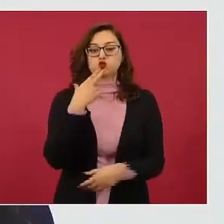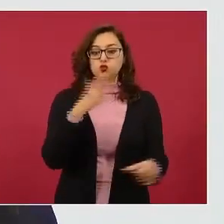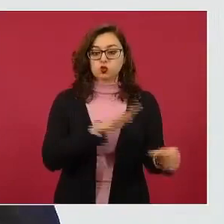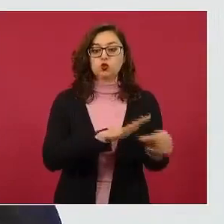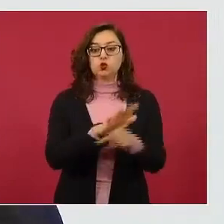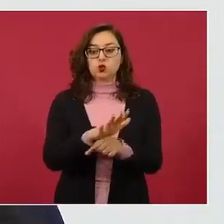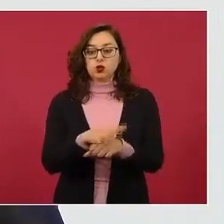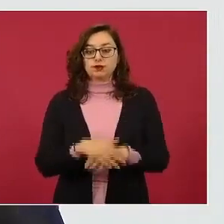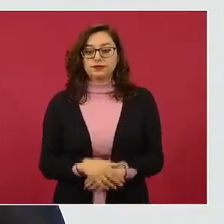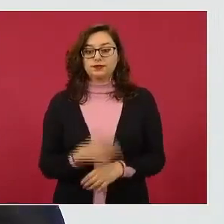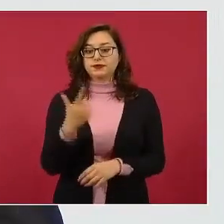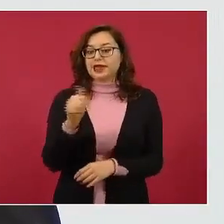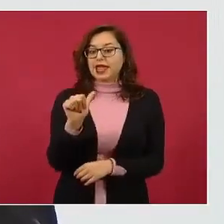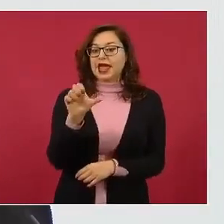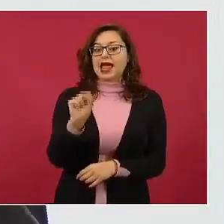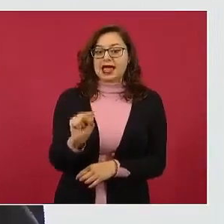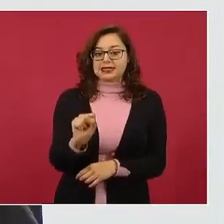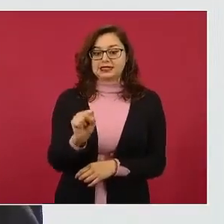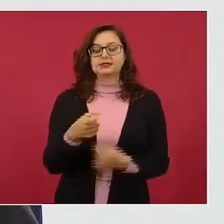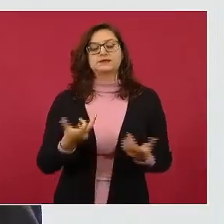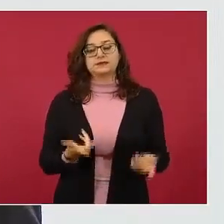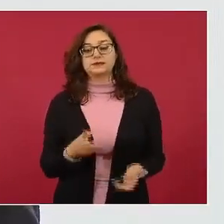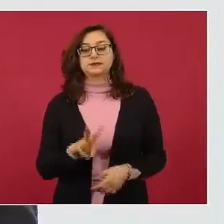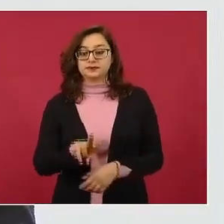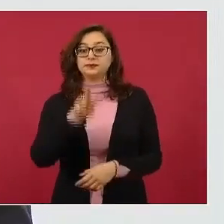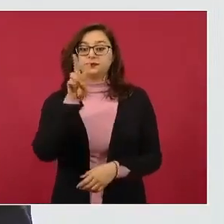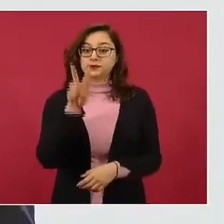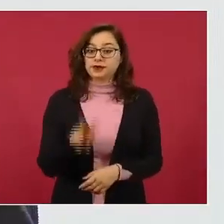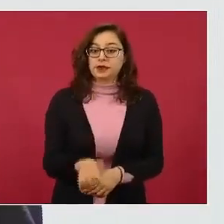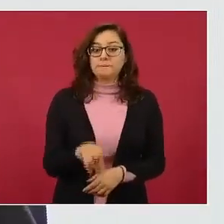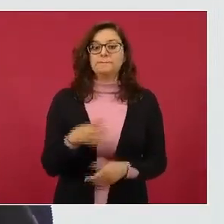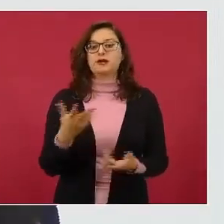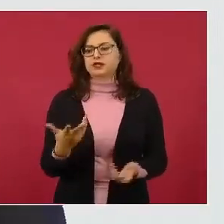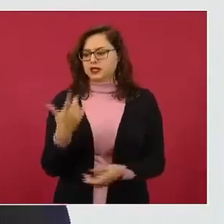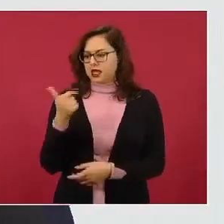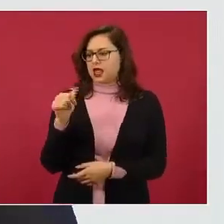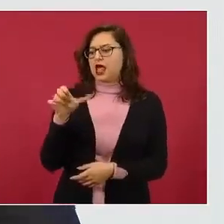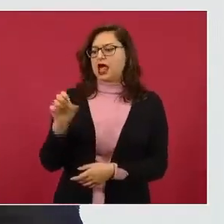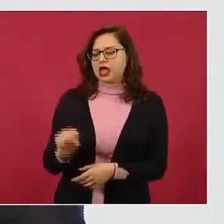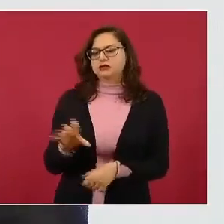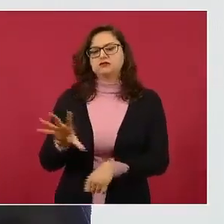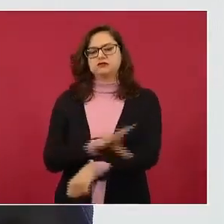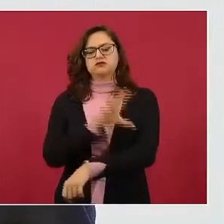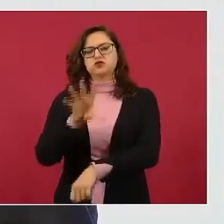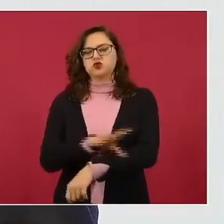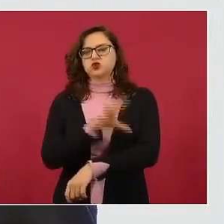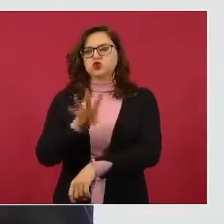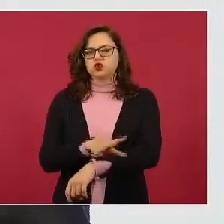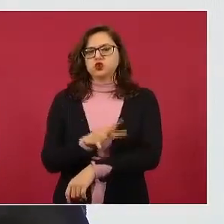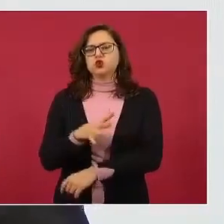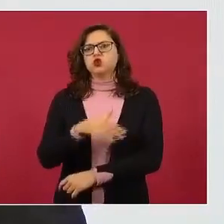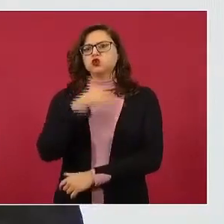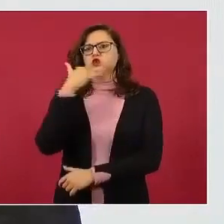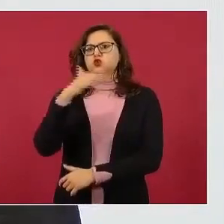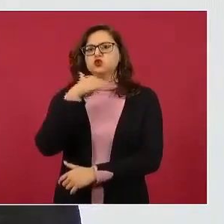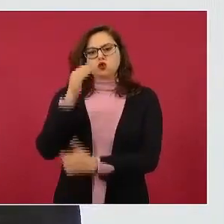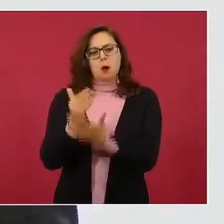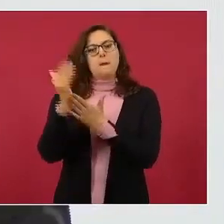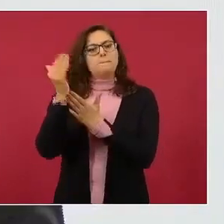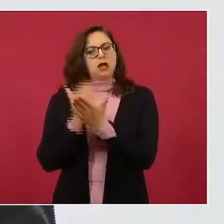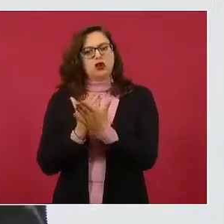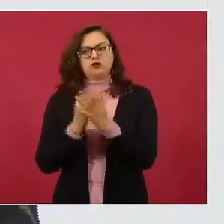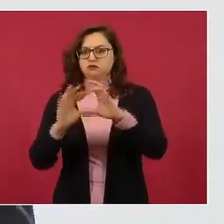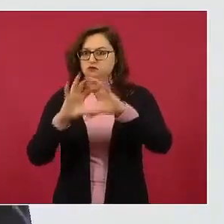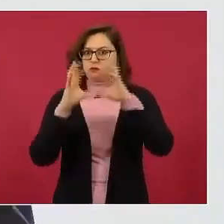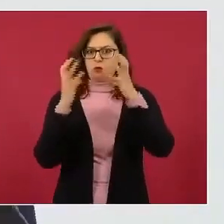gas definitivamente es un combustible que es mucho menos contaminante y es el combustible que se ha considerado en el mundo como